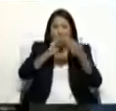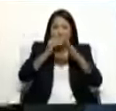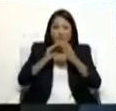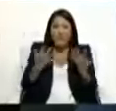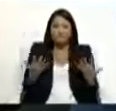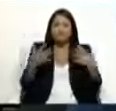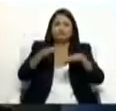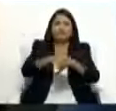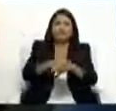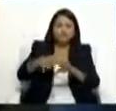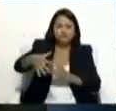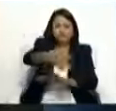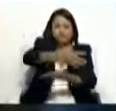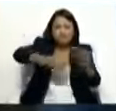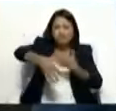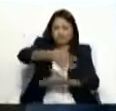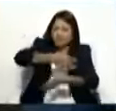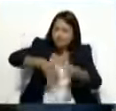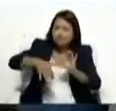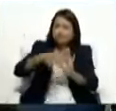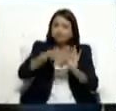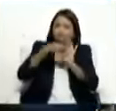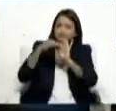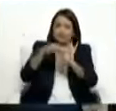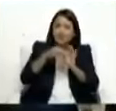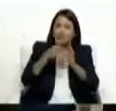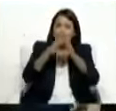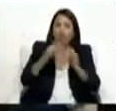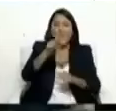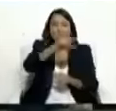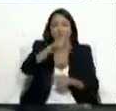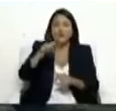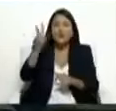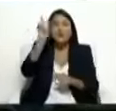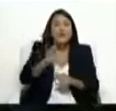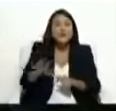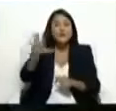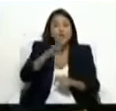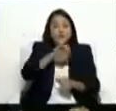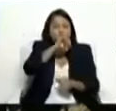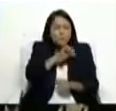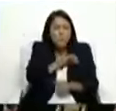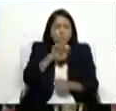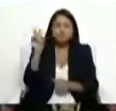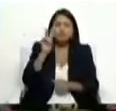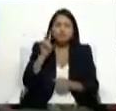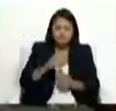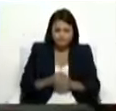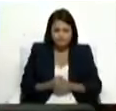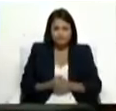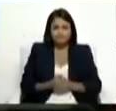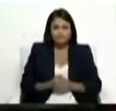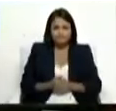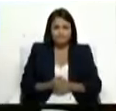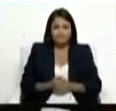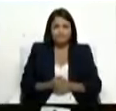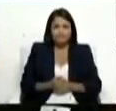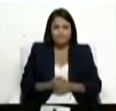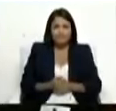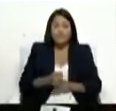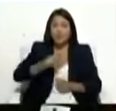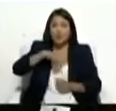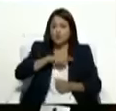unión nacional, la unión de todos y de todas los venezolanos y venezolanas que amamos a la patria. Nosotros vamos a